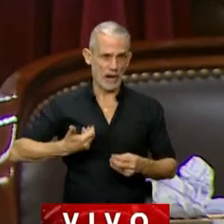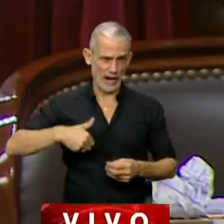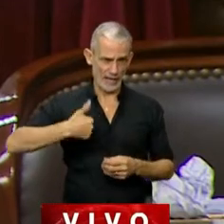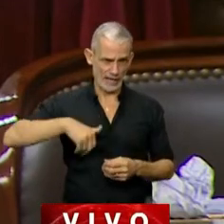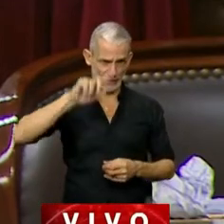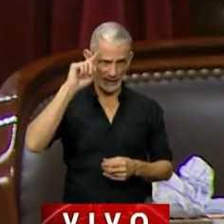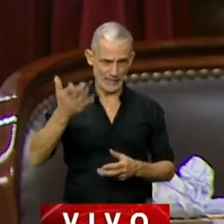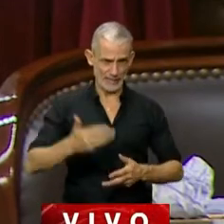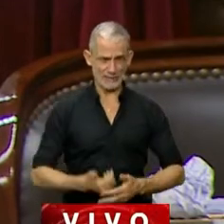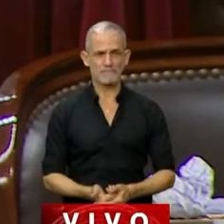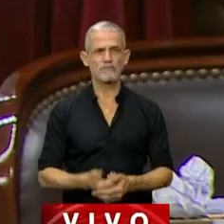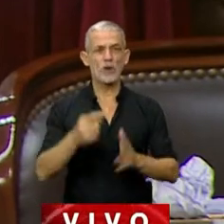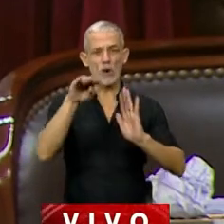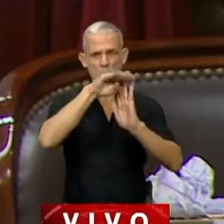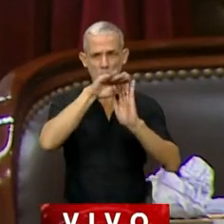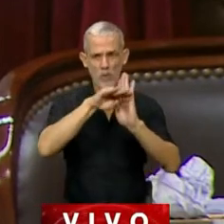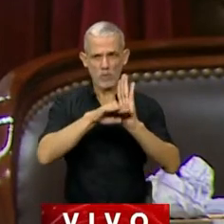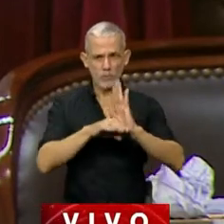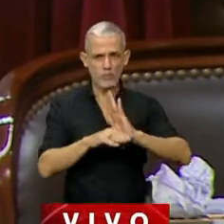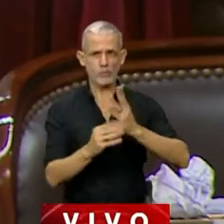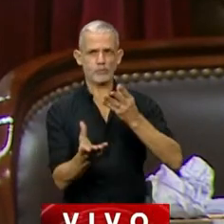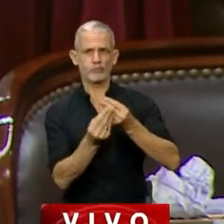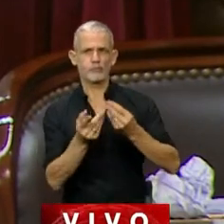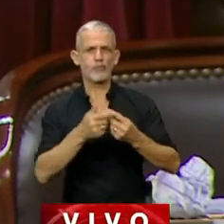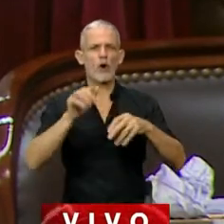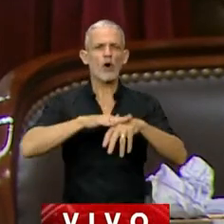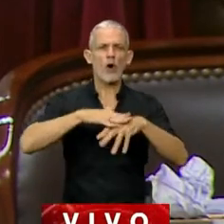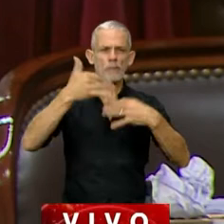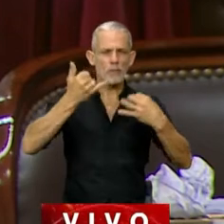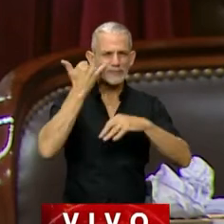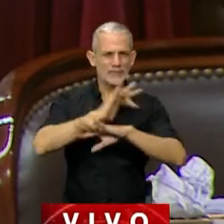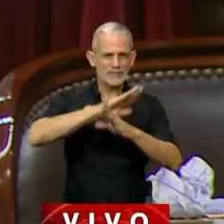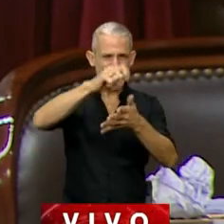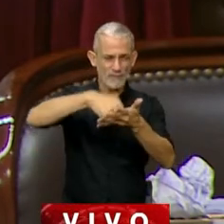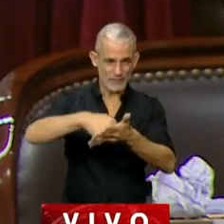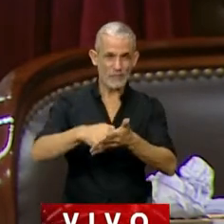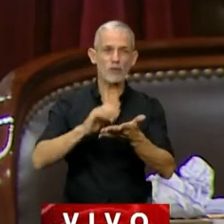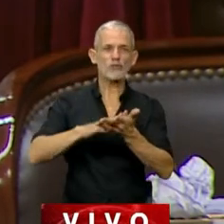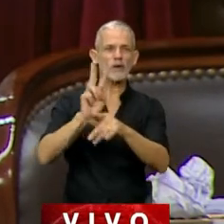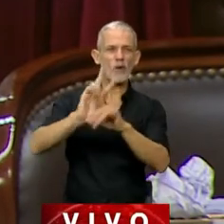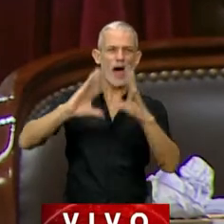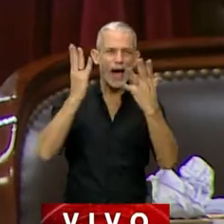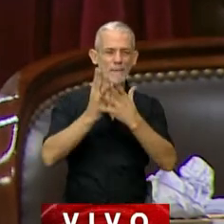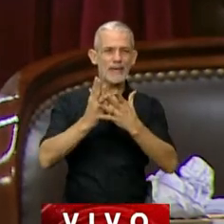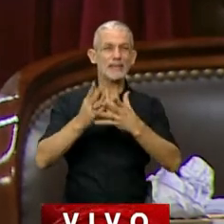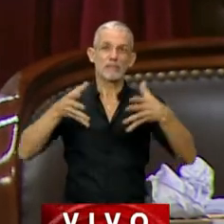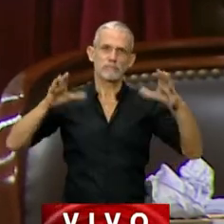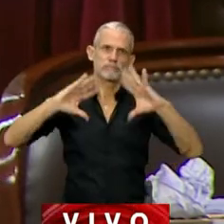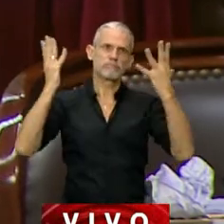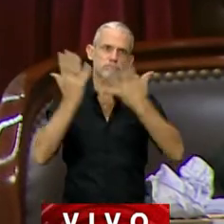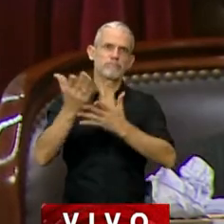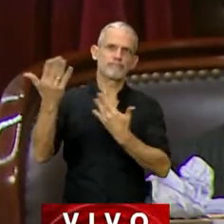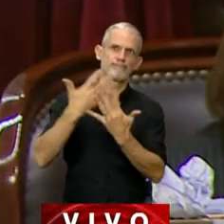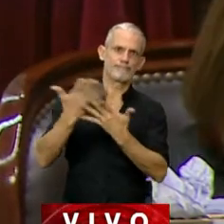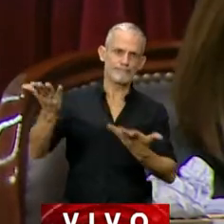nación. Una norma que complementa compromisos asumidos en temas ambientales ante la comunidad